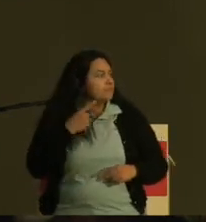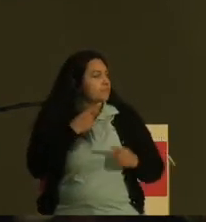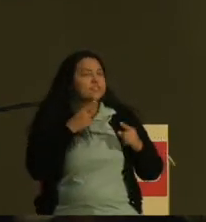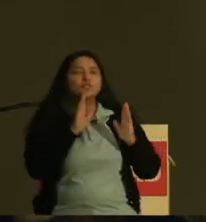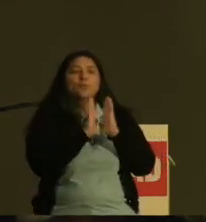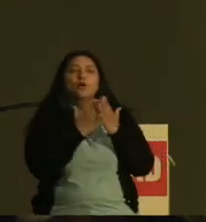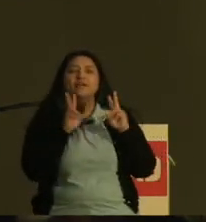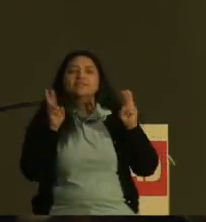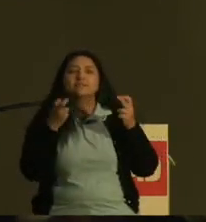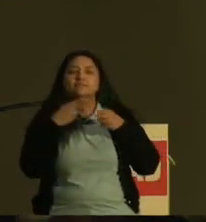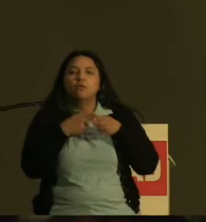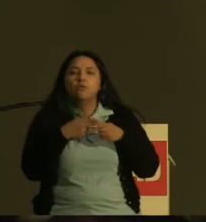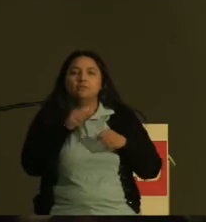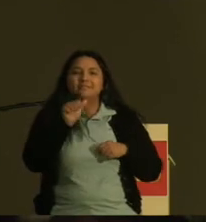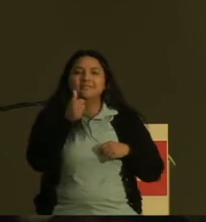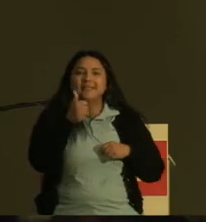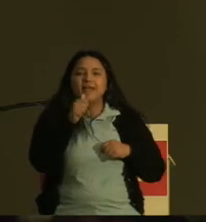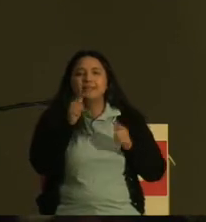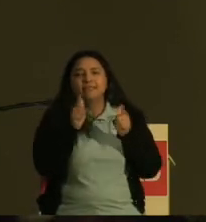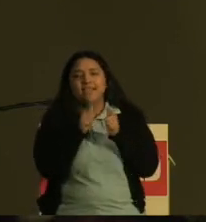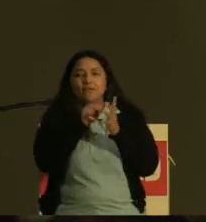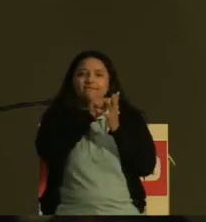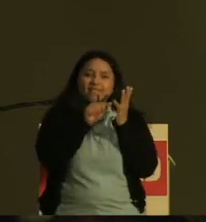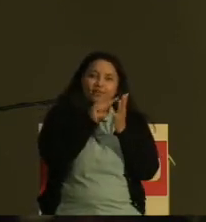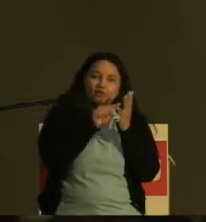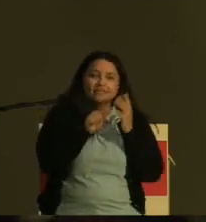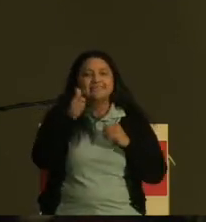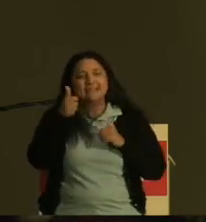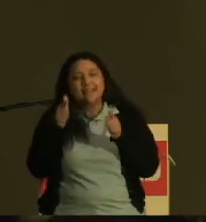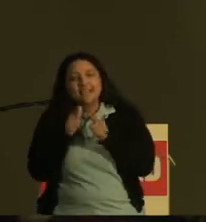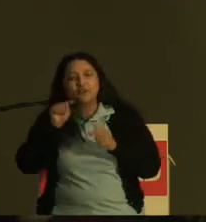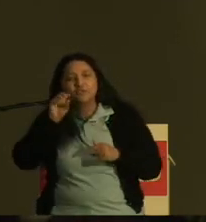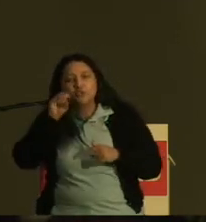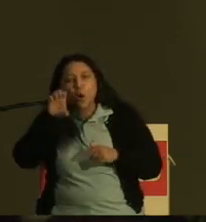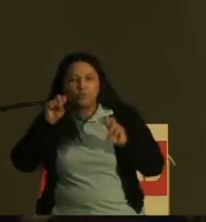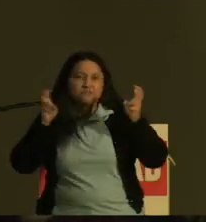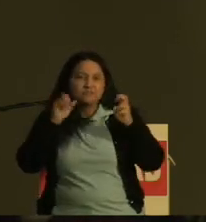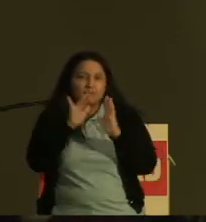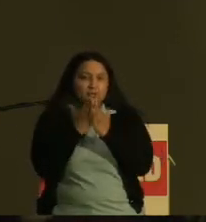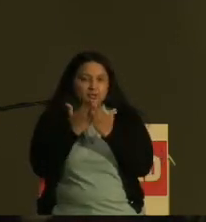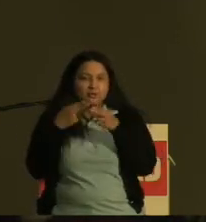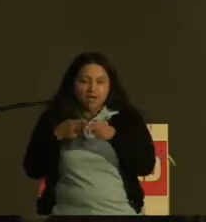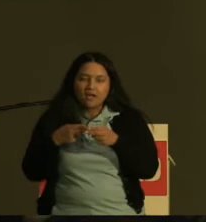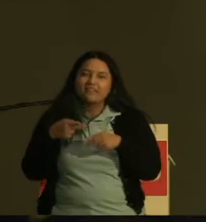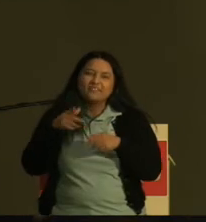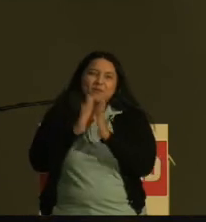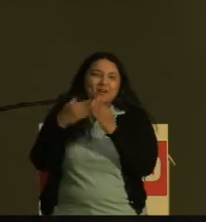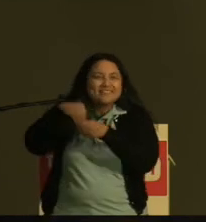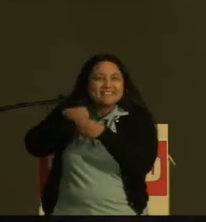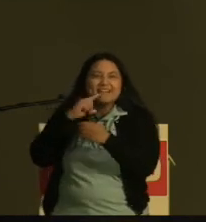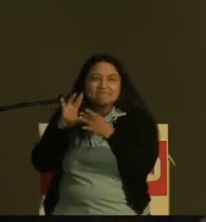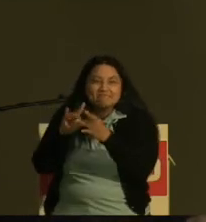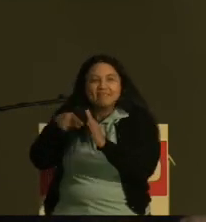and 10 little toes. Okay. Claro, con 10 fingers, ya. Yeah. Entonces era así como, yo soy negro, tú eres chino, but